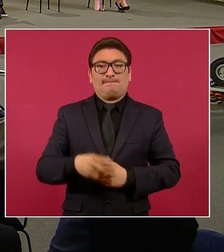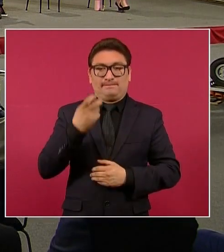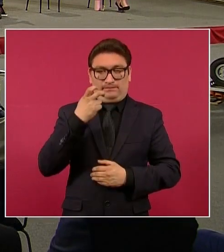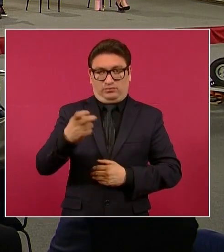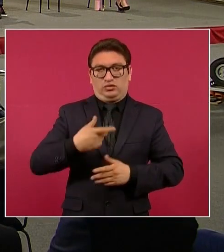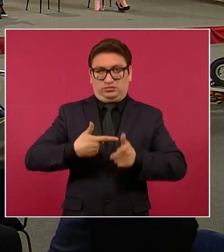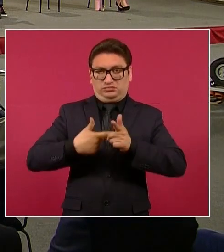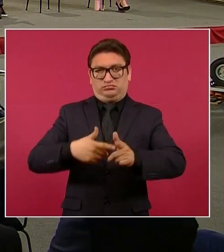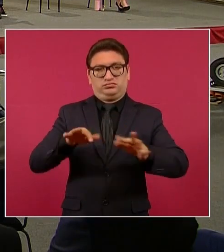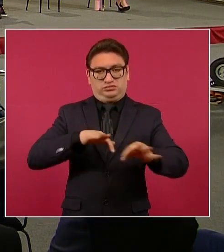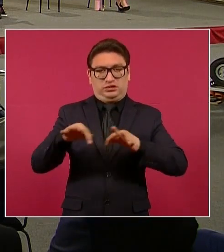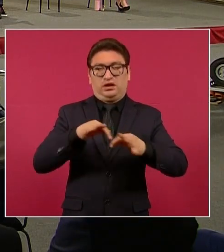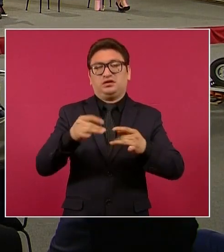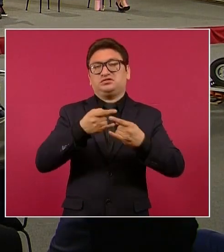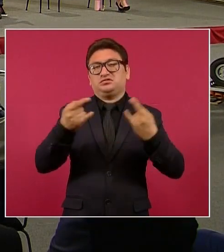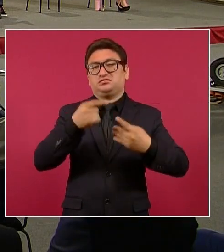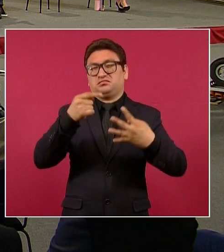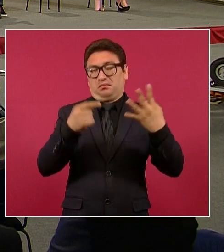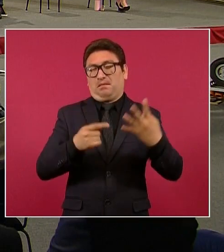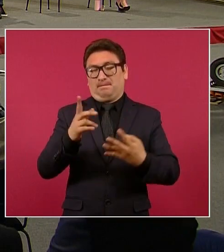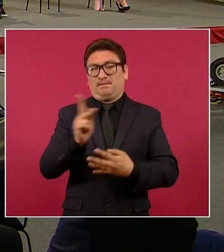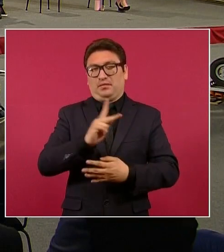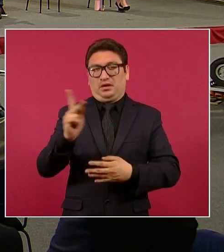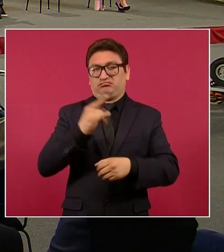con algunos otros casos parecidos.